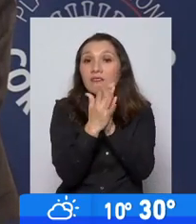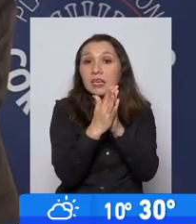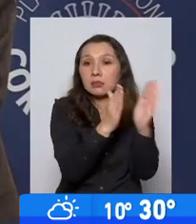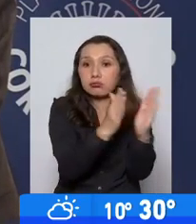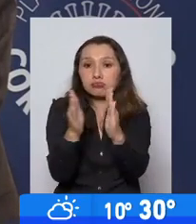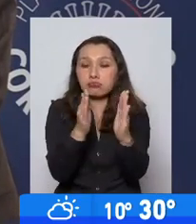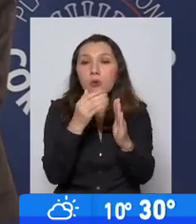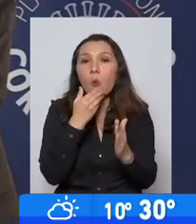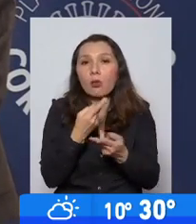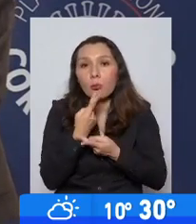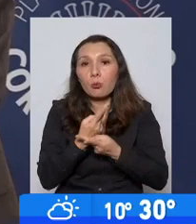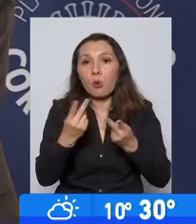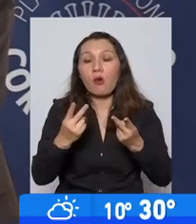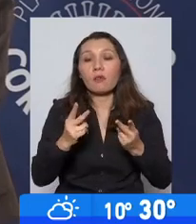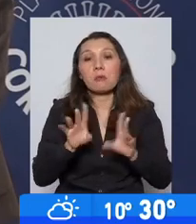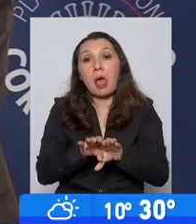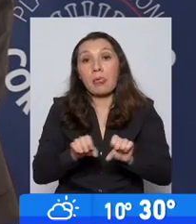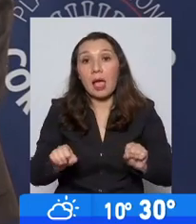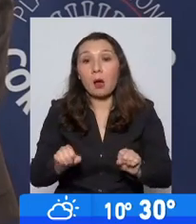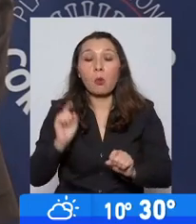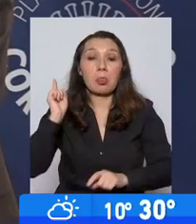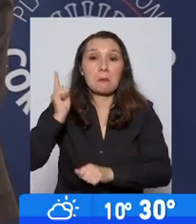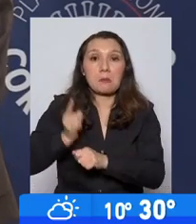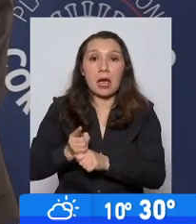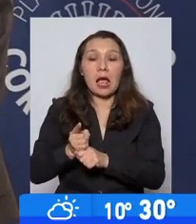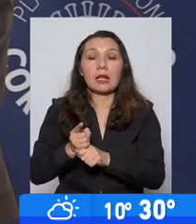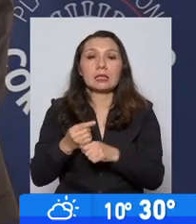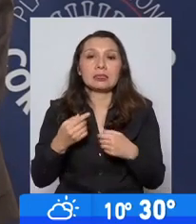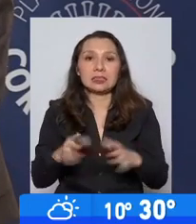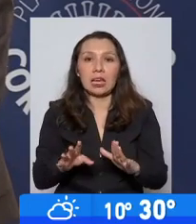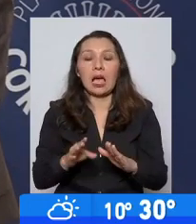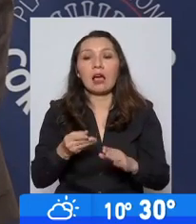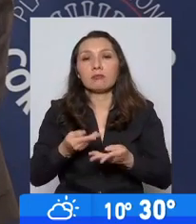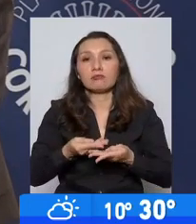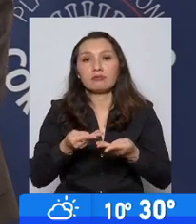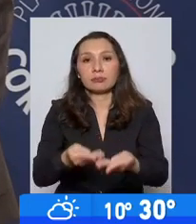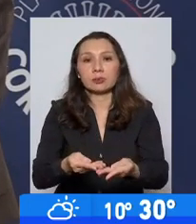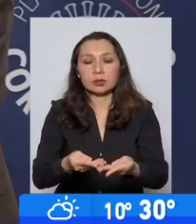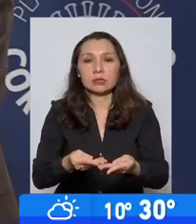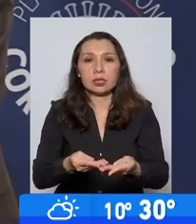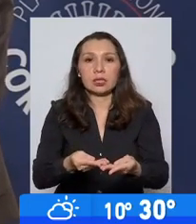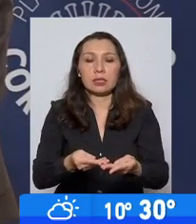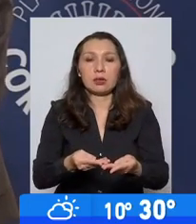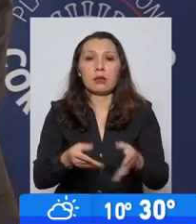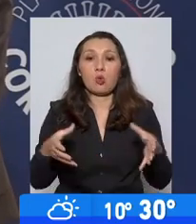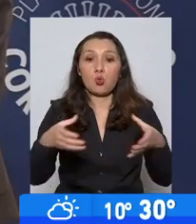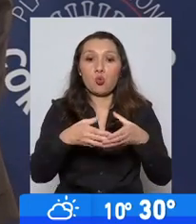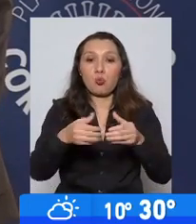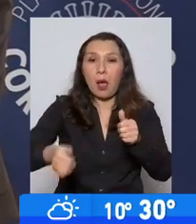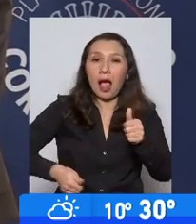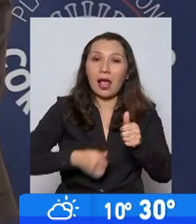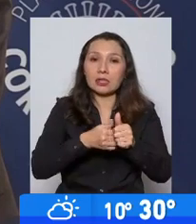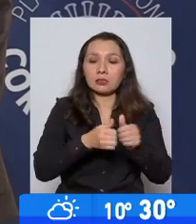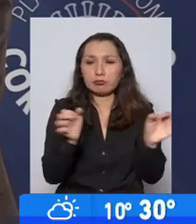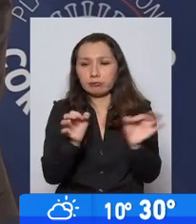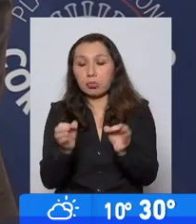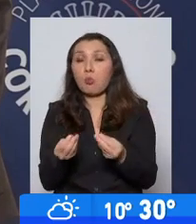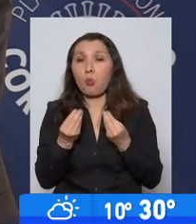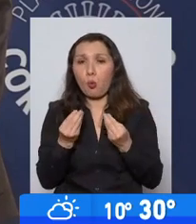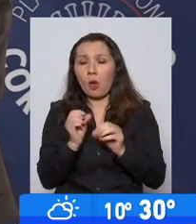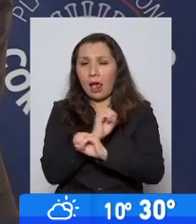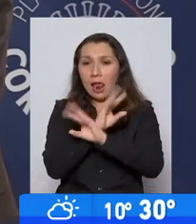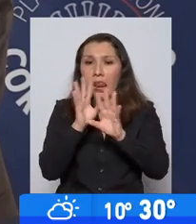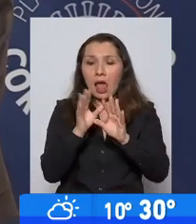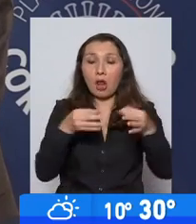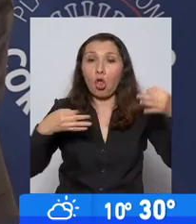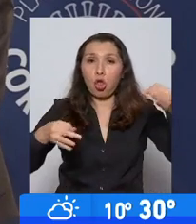que él define y señale, de acuerdo a las directrices que ha entregado nuestro grupo asesor, que ha sido extraordinariamente claro